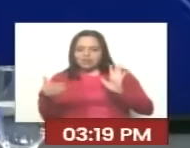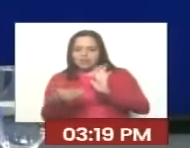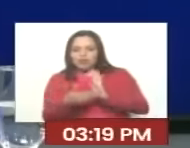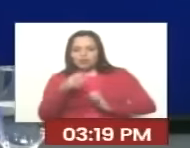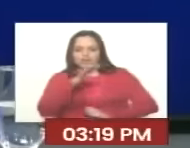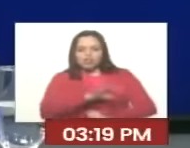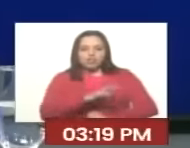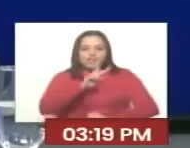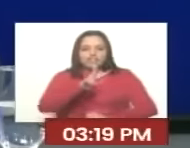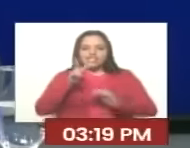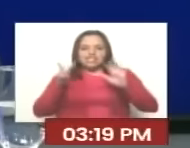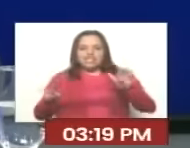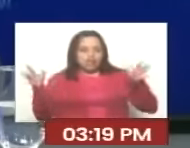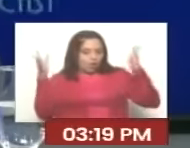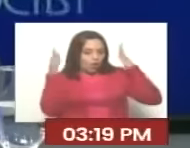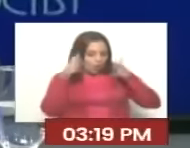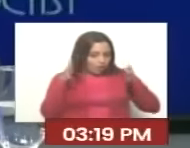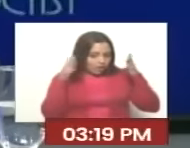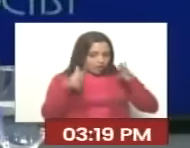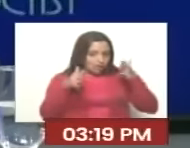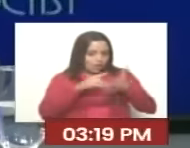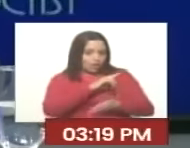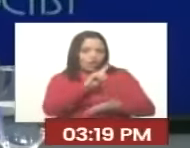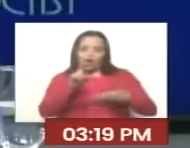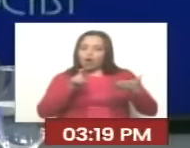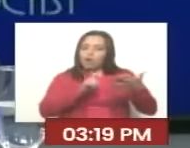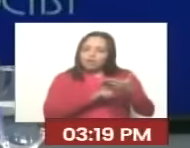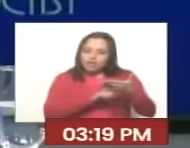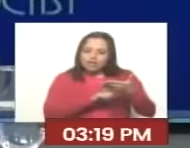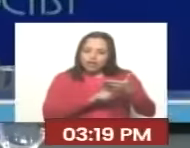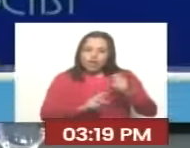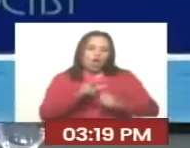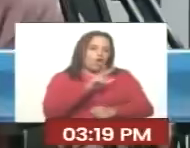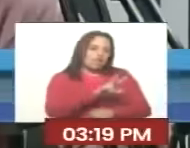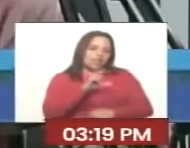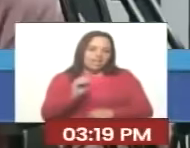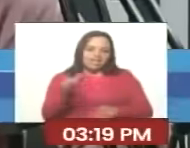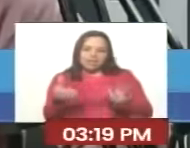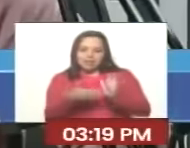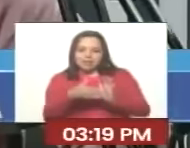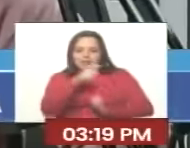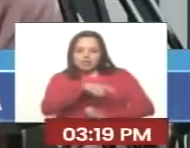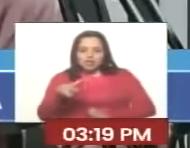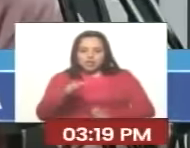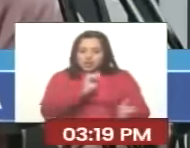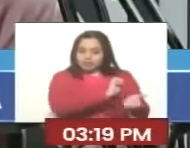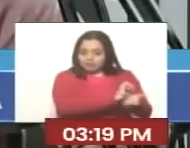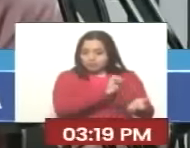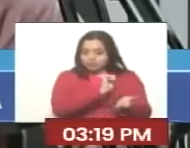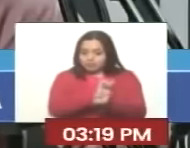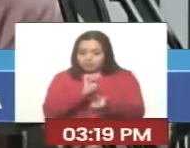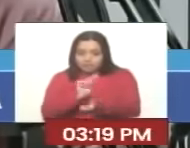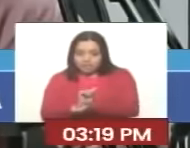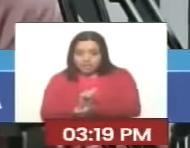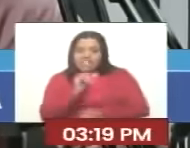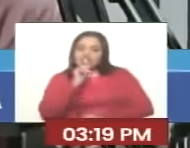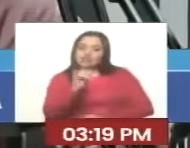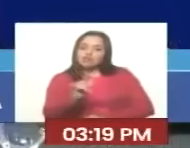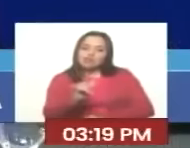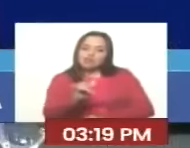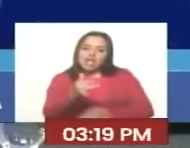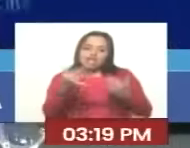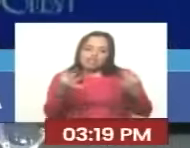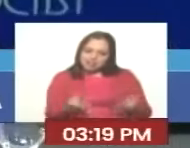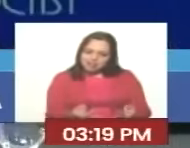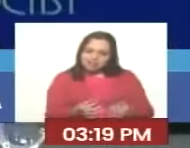26.427 orientaciones para un total de casi 30.000 personas atendidas. Y denuncias formales que